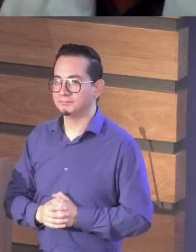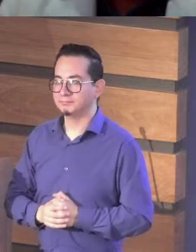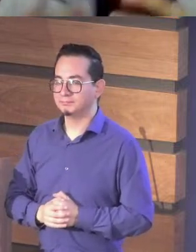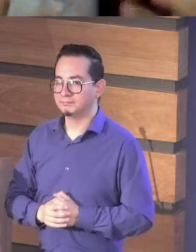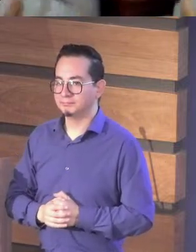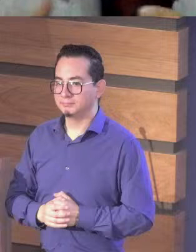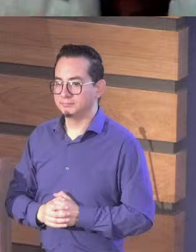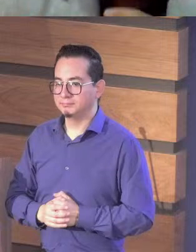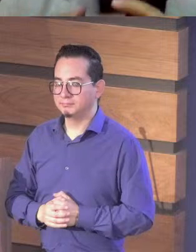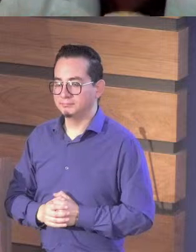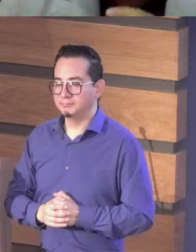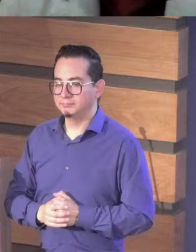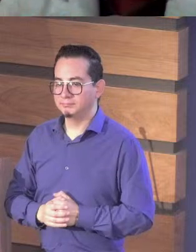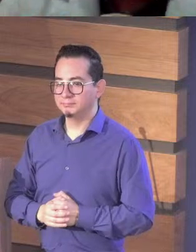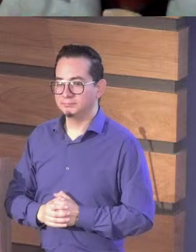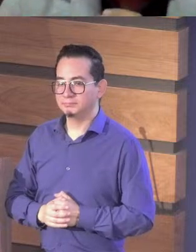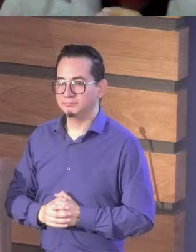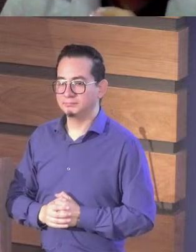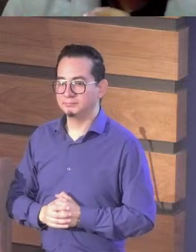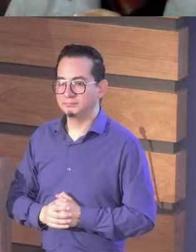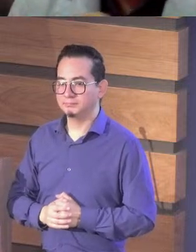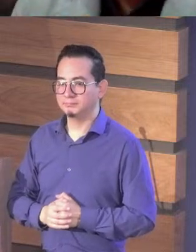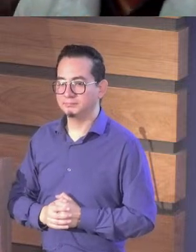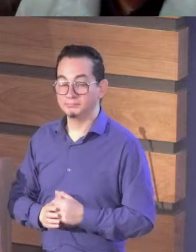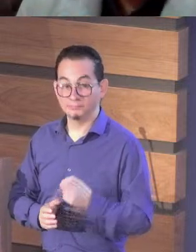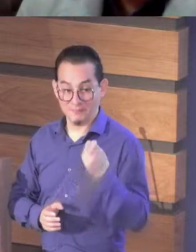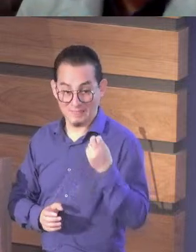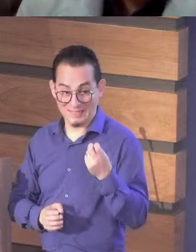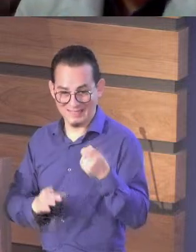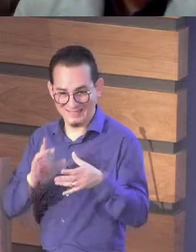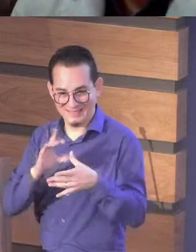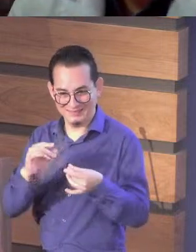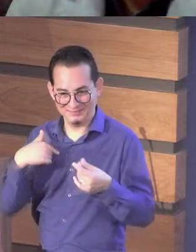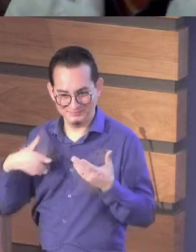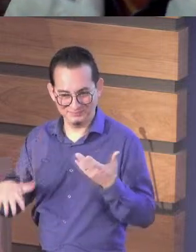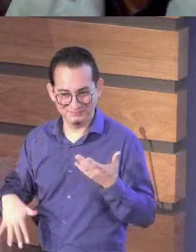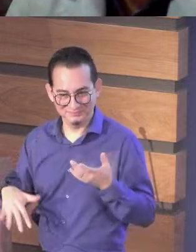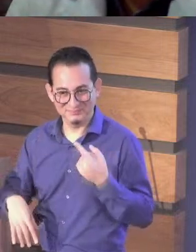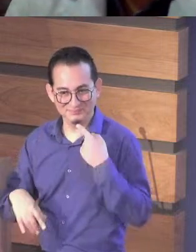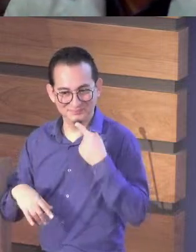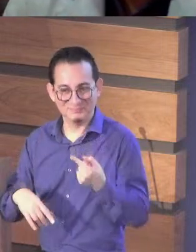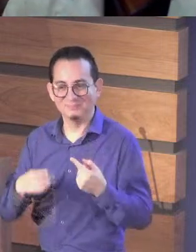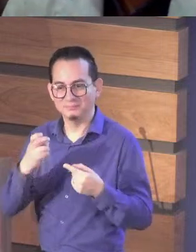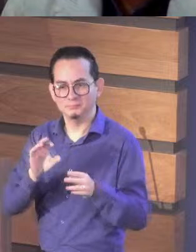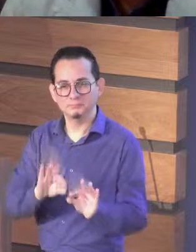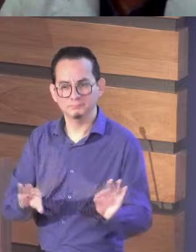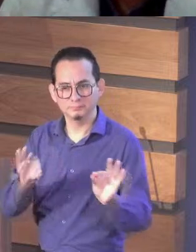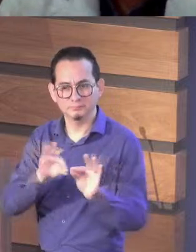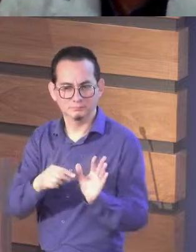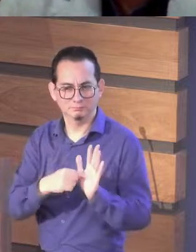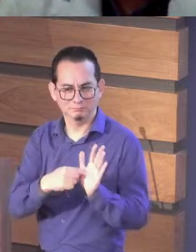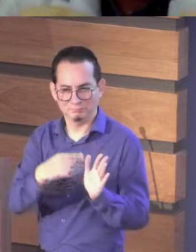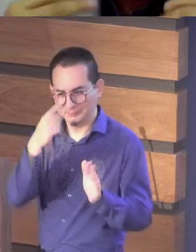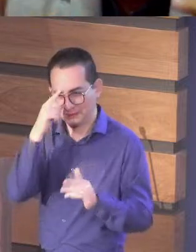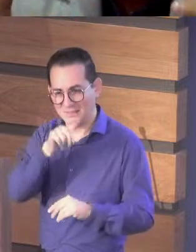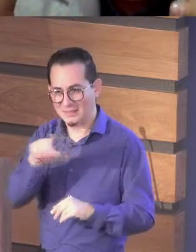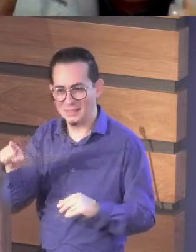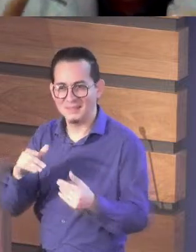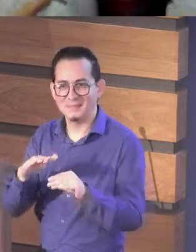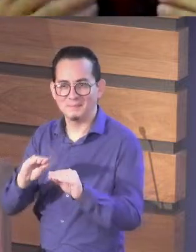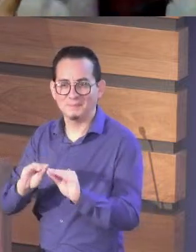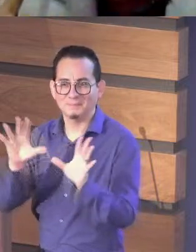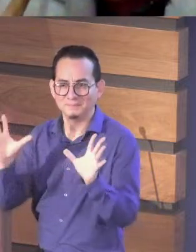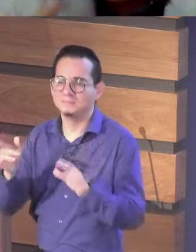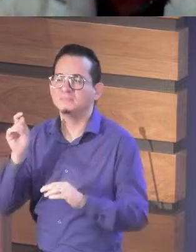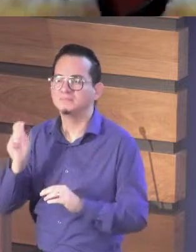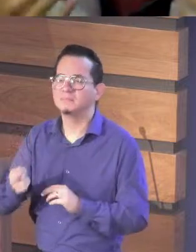Esto era lo que les mencionaba hace rato. Por ejemplo, es bastante llamativo tener en cuenta que hay